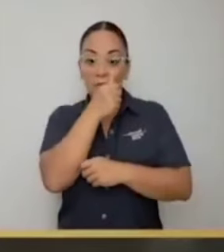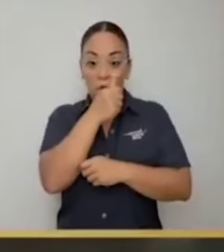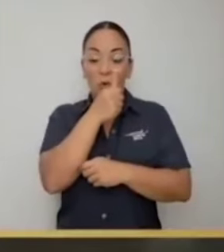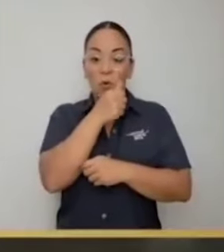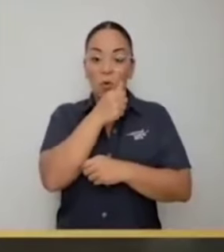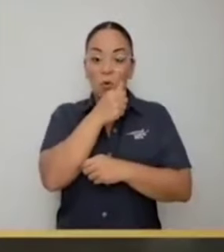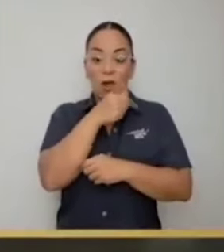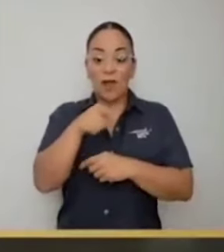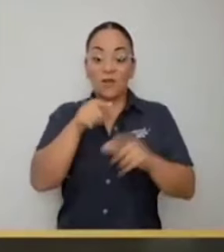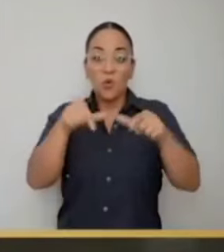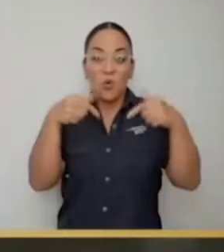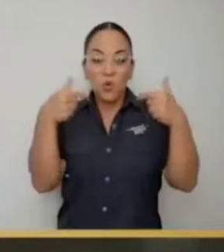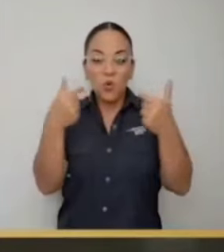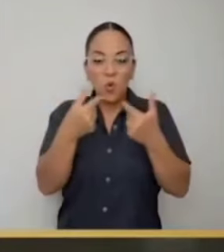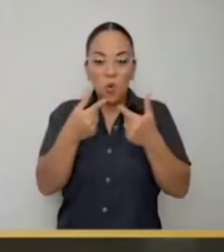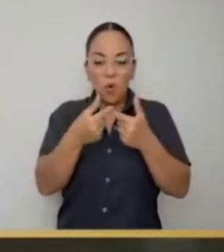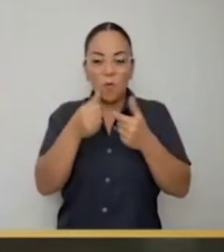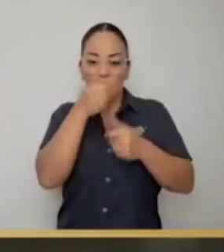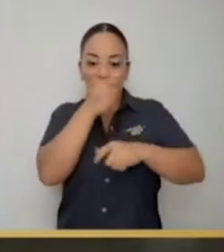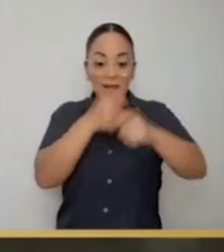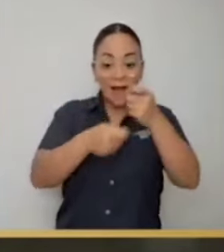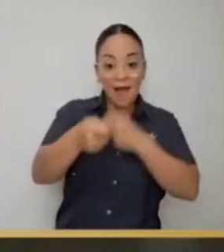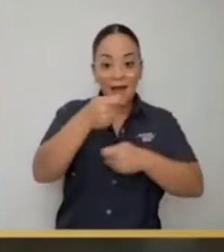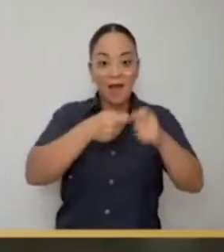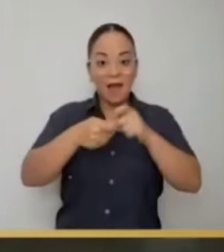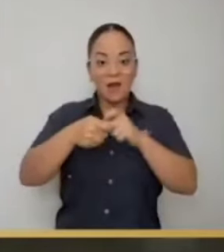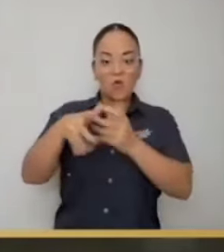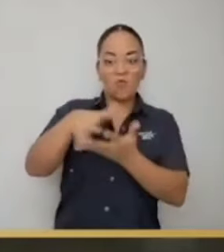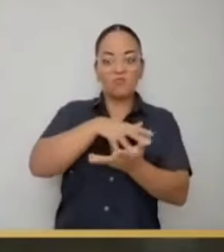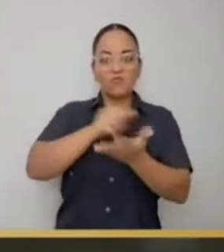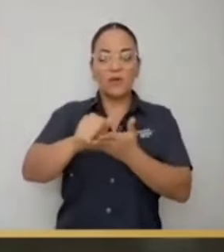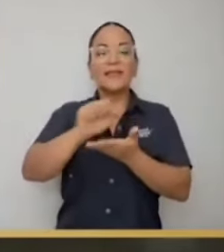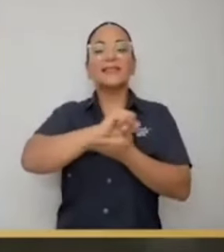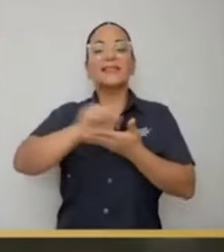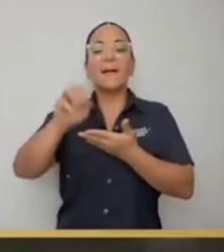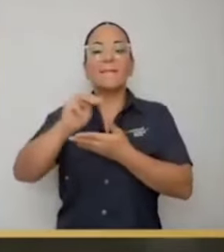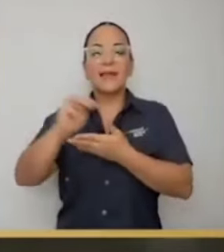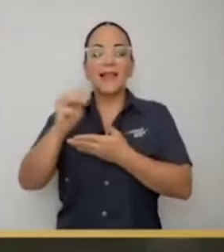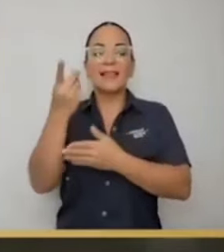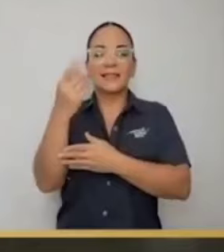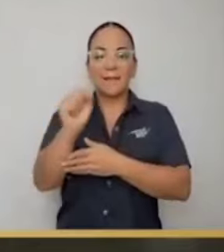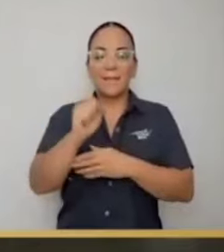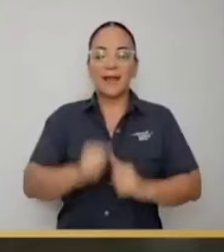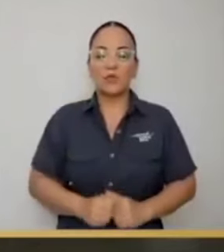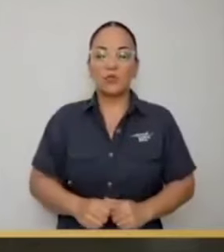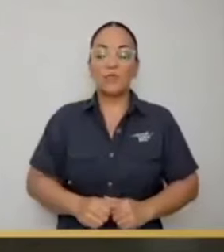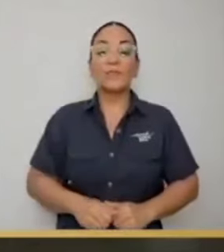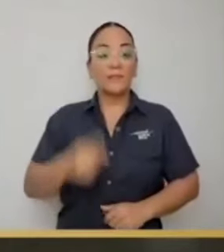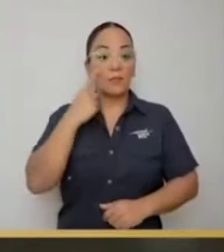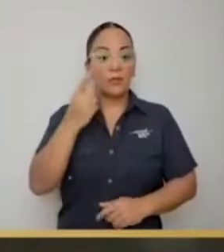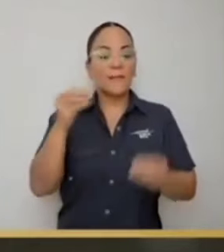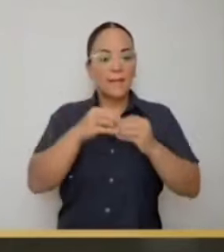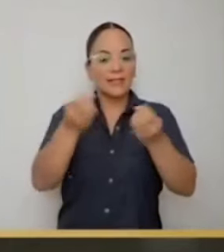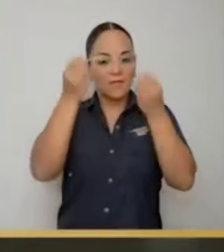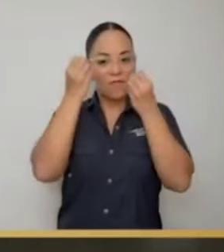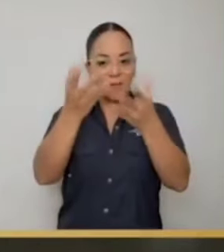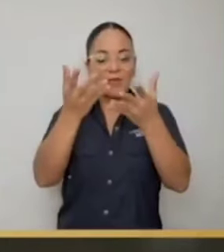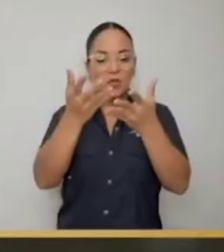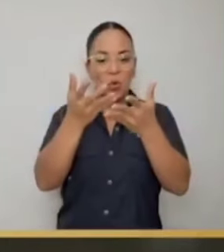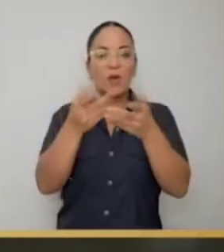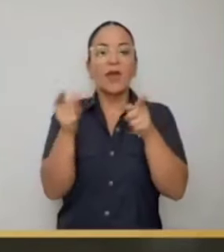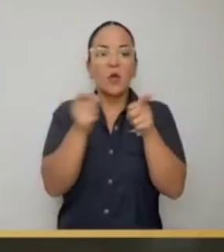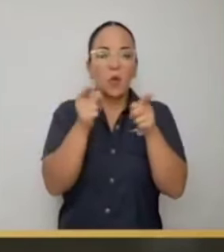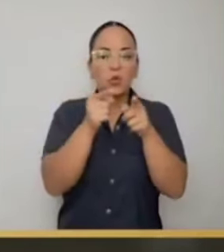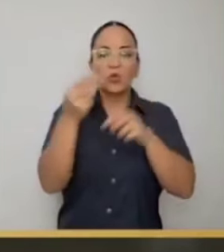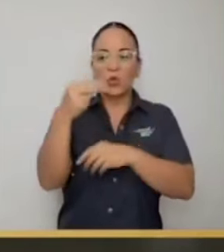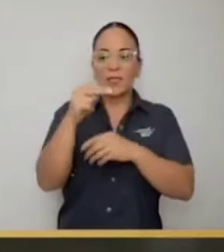Policía de Control de Drogas desarticuló una organización dedicada al narcomenudeo en San Miguel de Desamparados. Esta y otras